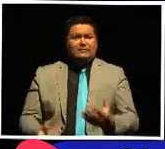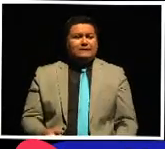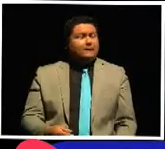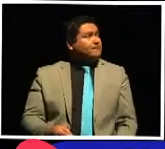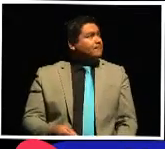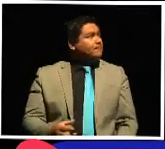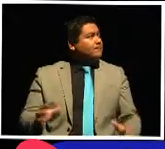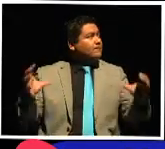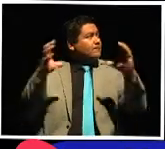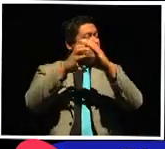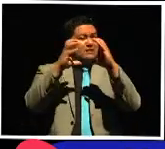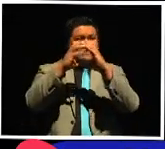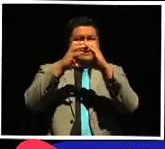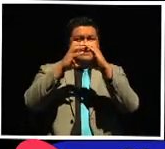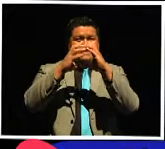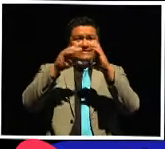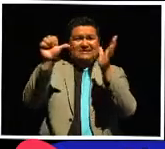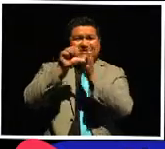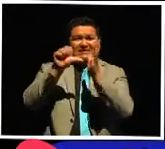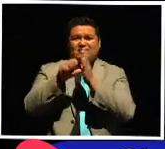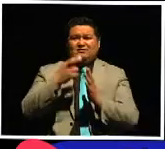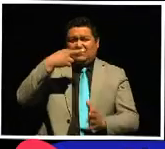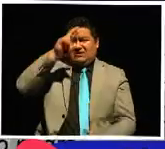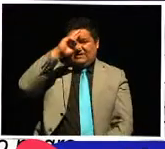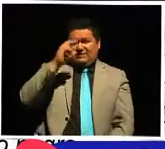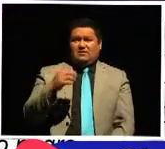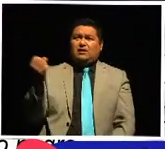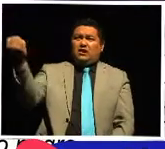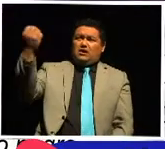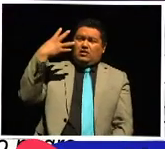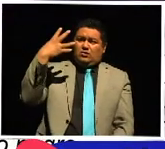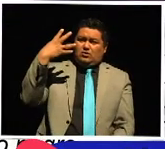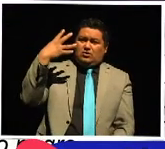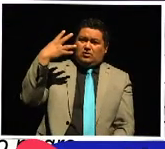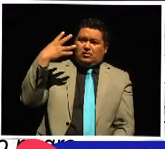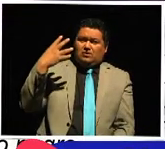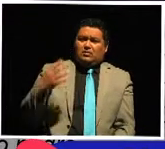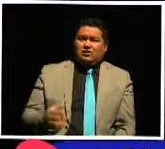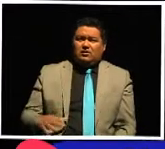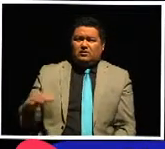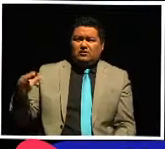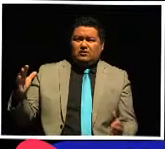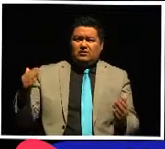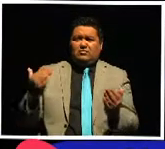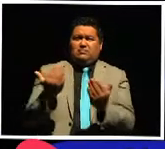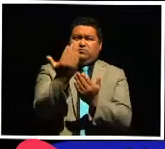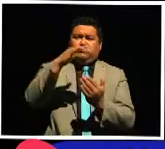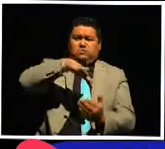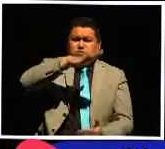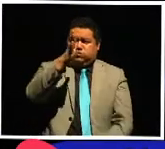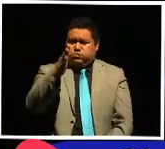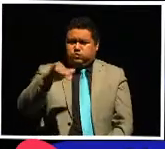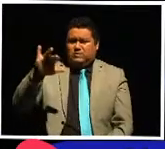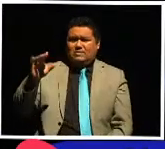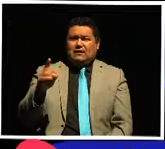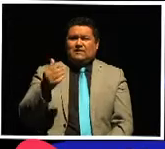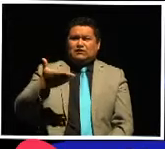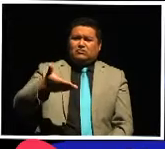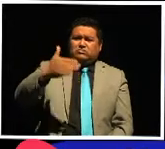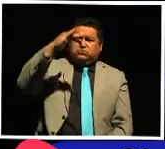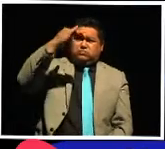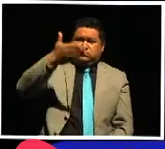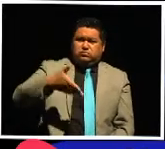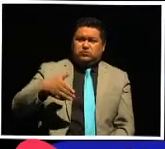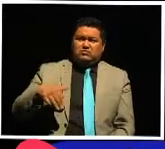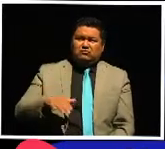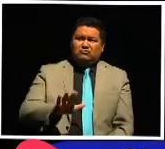un agujero negro en el centro y es un poco raro. La luz con gravedad, en la teoría de Einstein, se curvan como un lente.